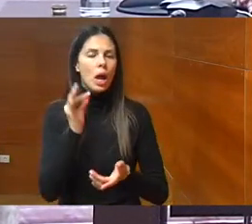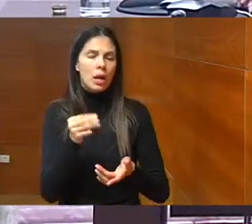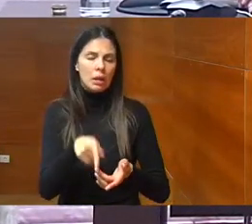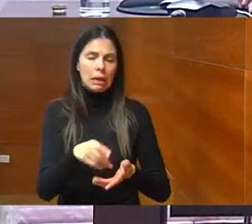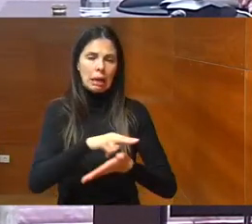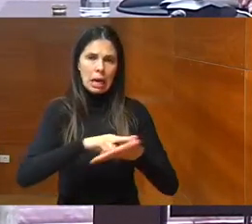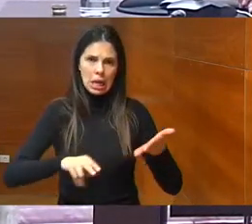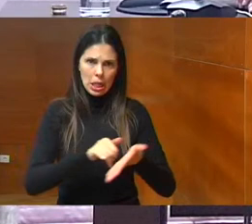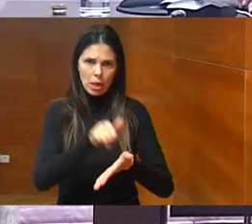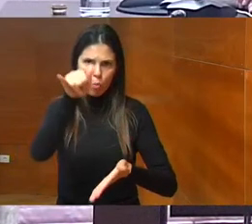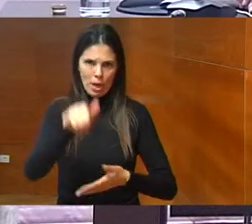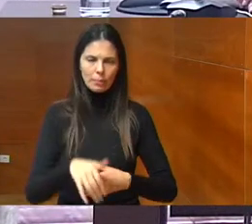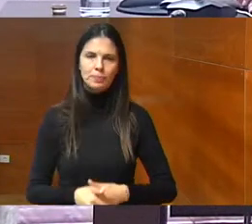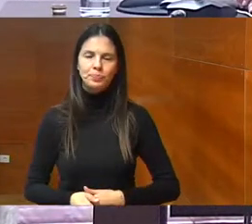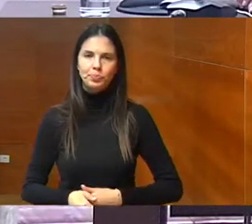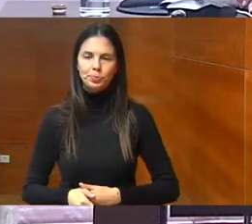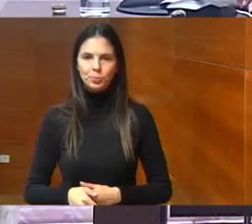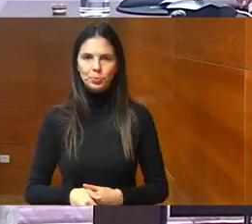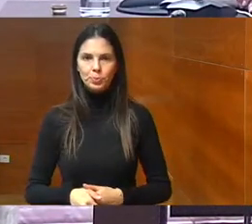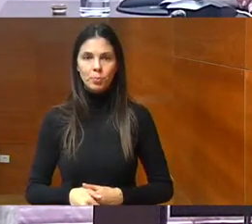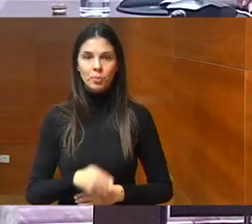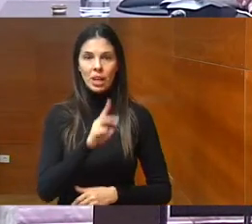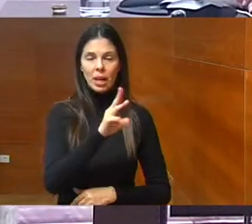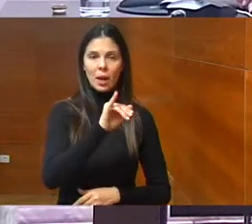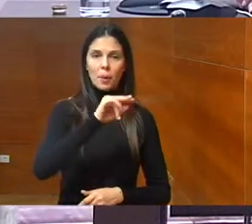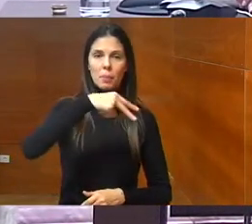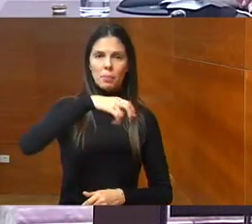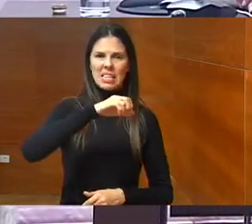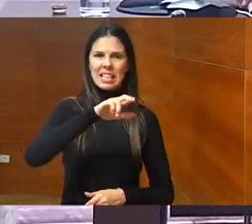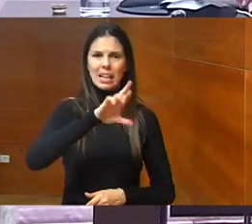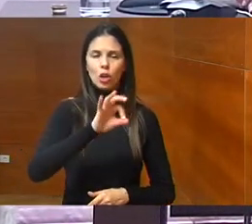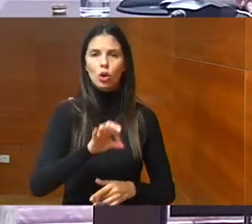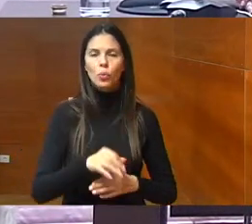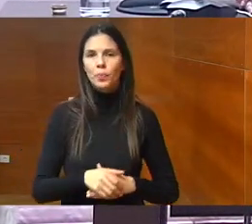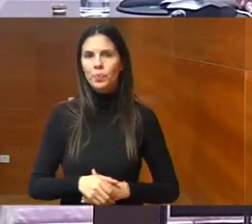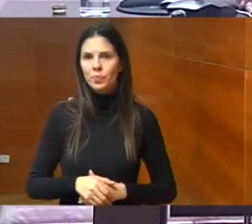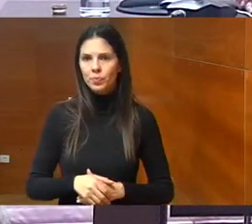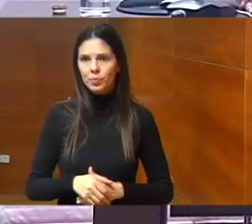un avión y Piñero bueno vale